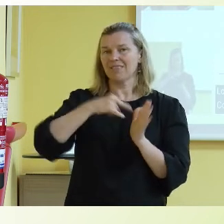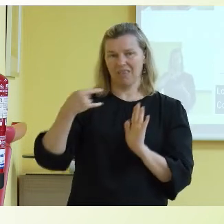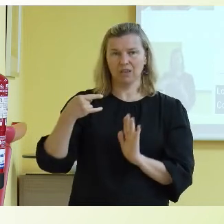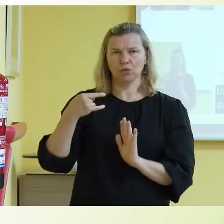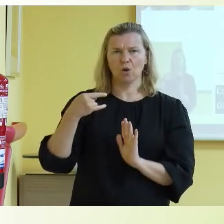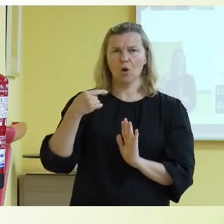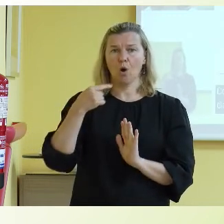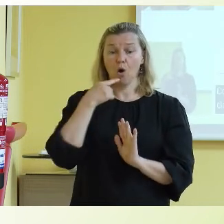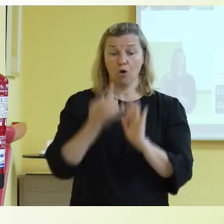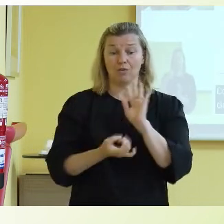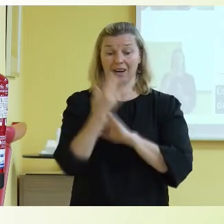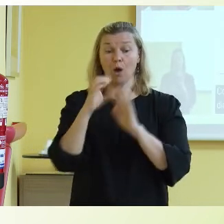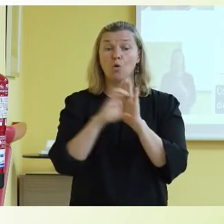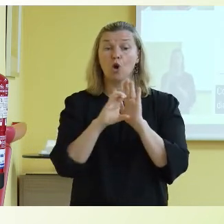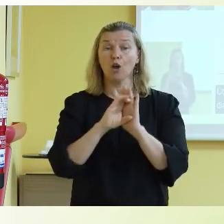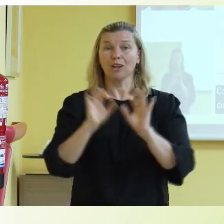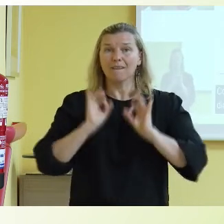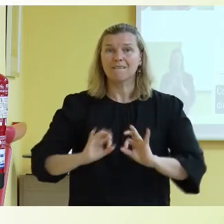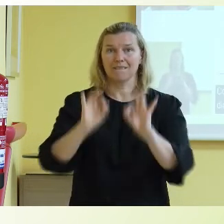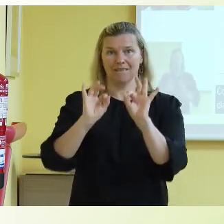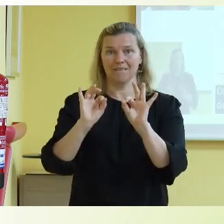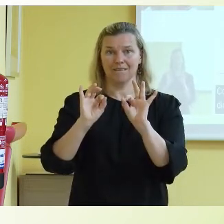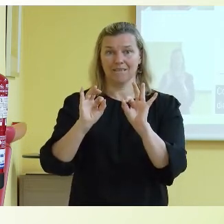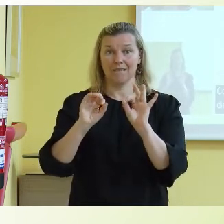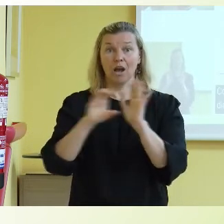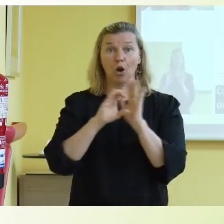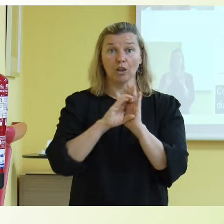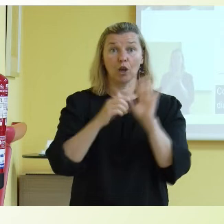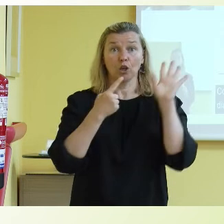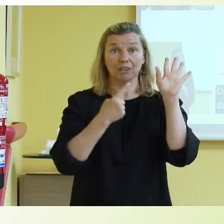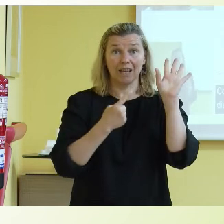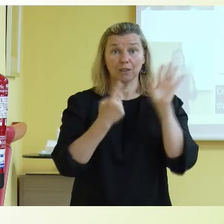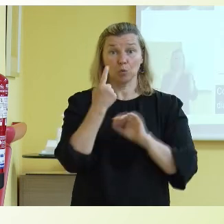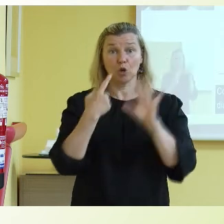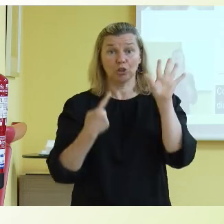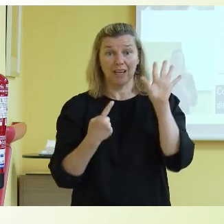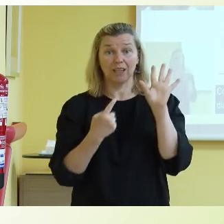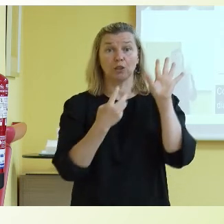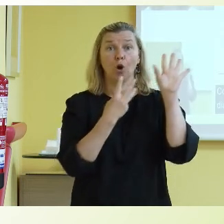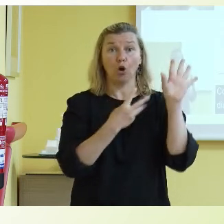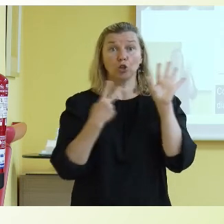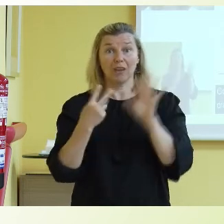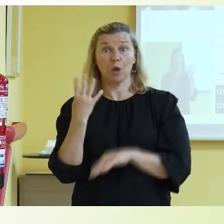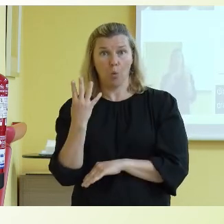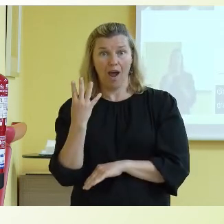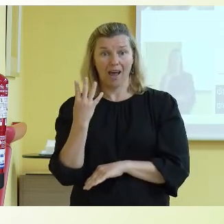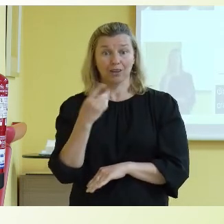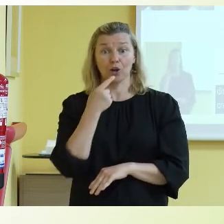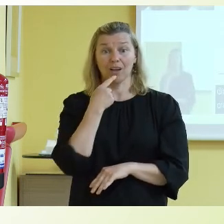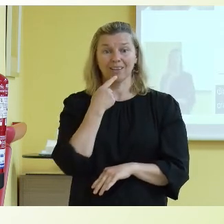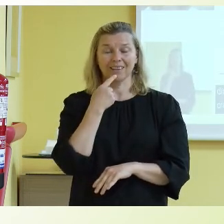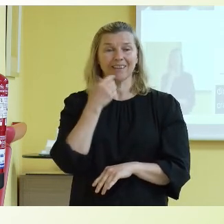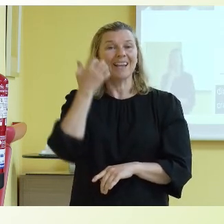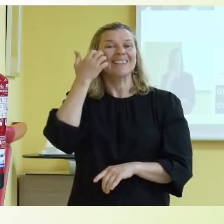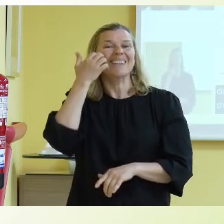de crear un código ORFA específico, el código 616874, que se define como trastornos raros